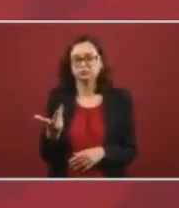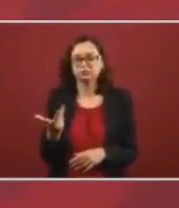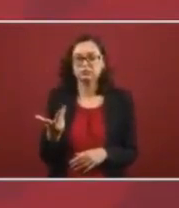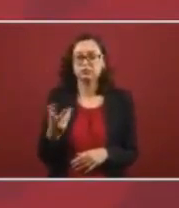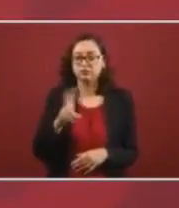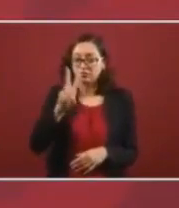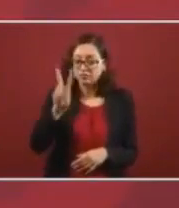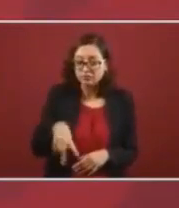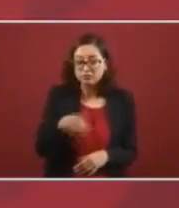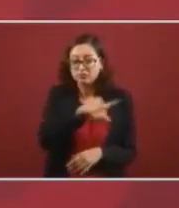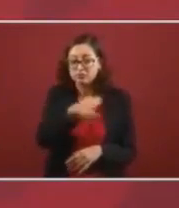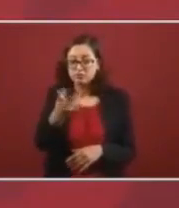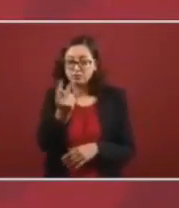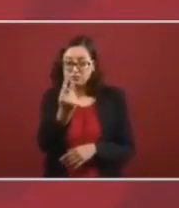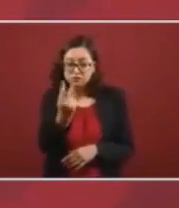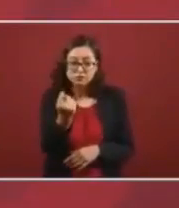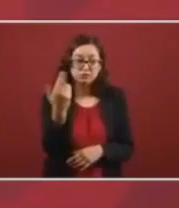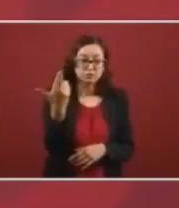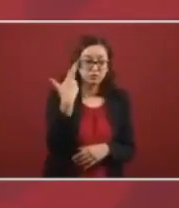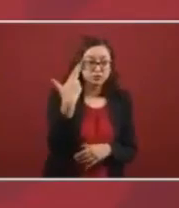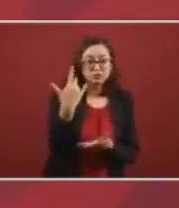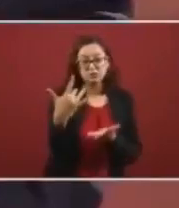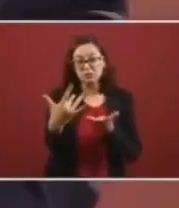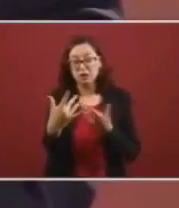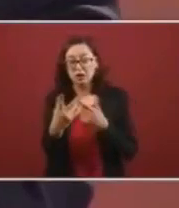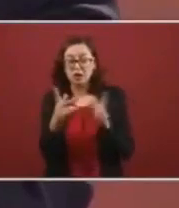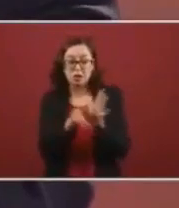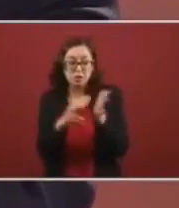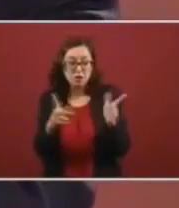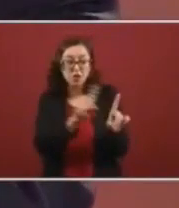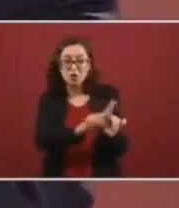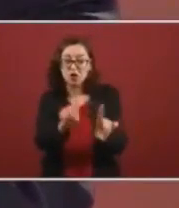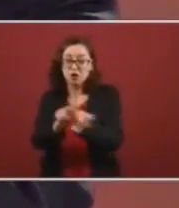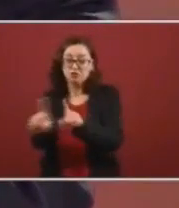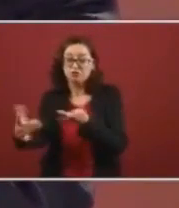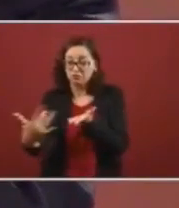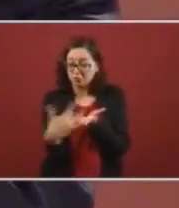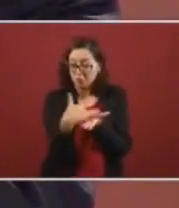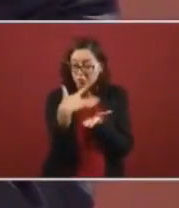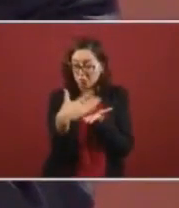apoyo de los medios. La transformación que estamos viviendo